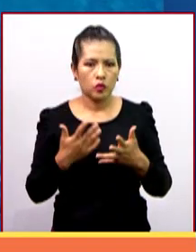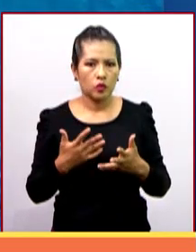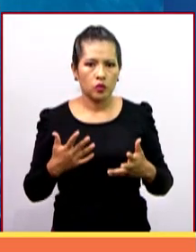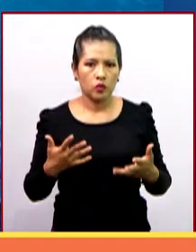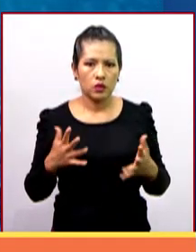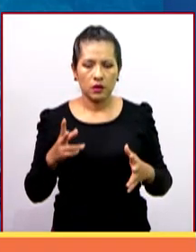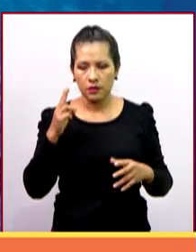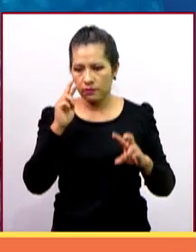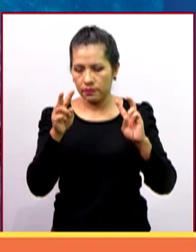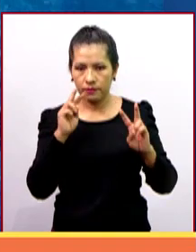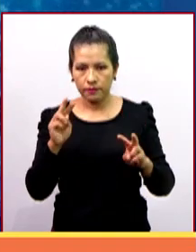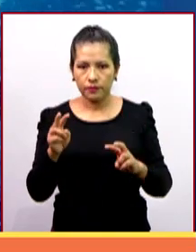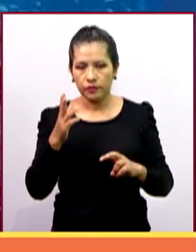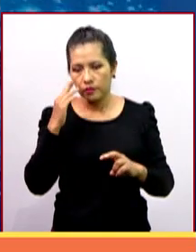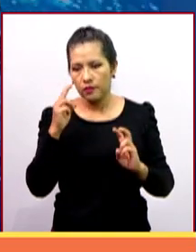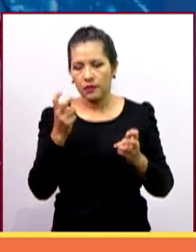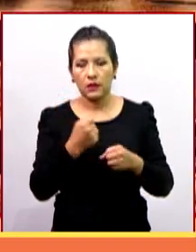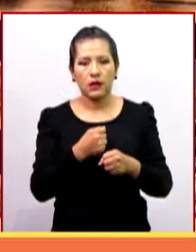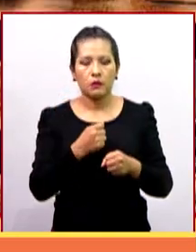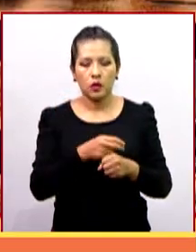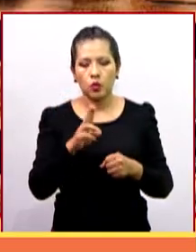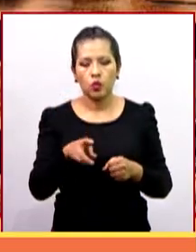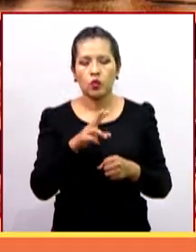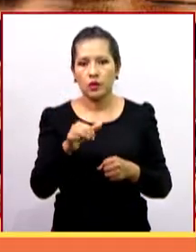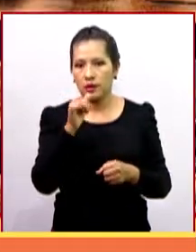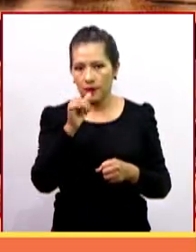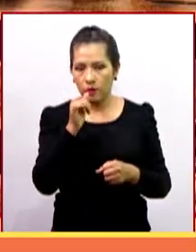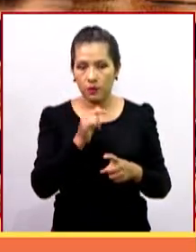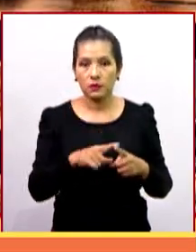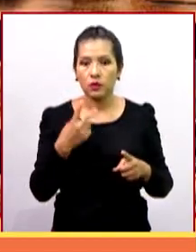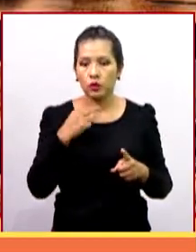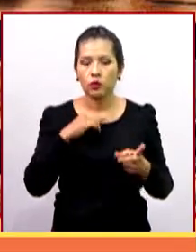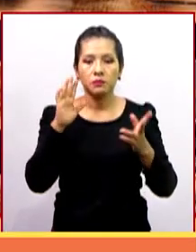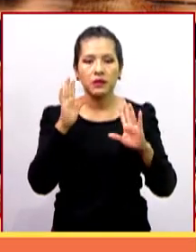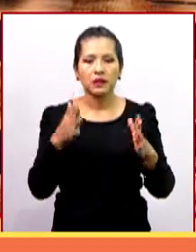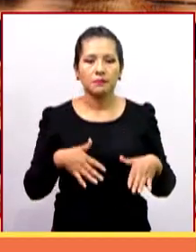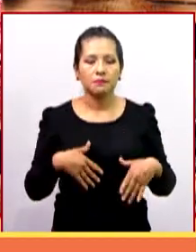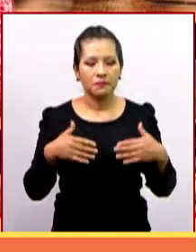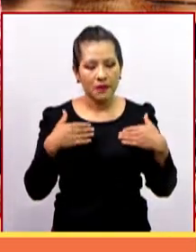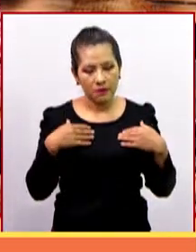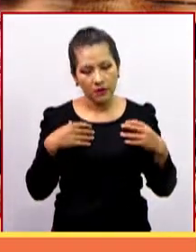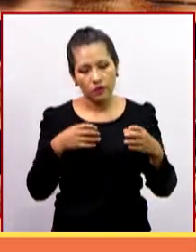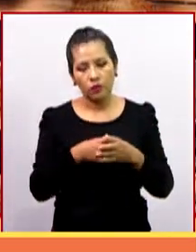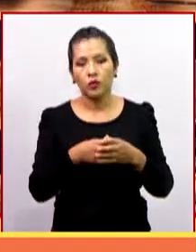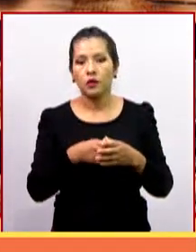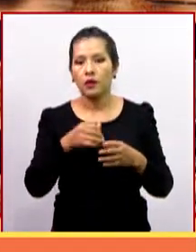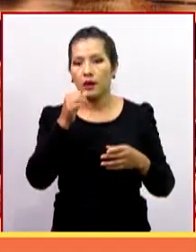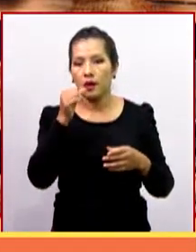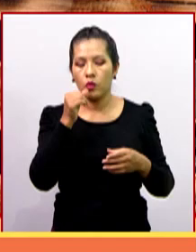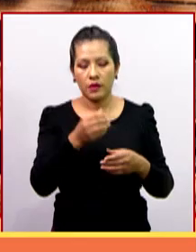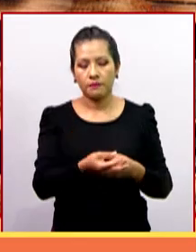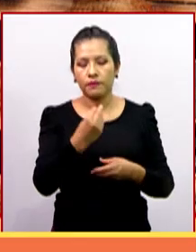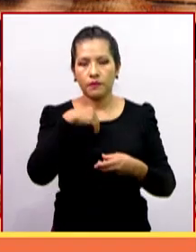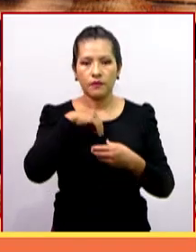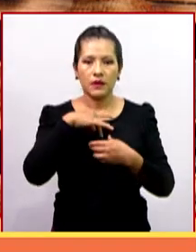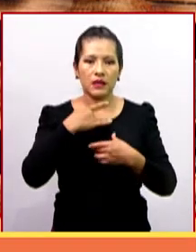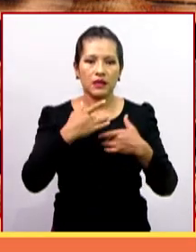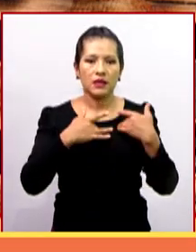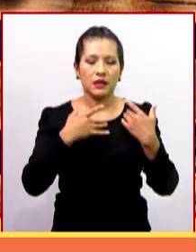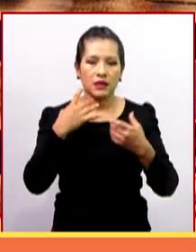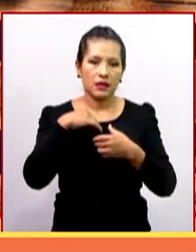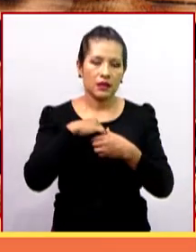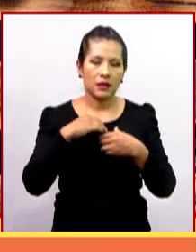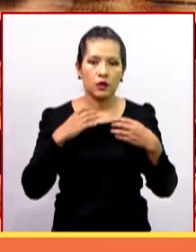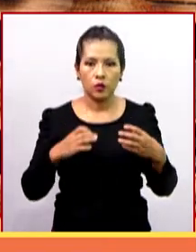con usar el agua. Para nosotros ha sido como vivir el agua dentro de nuestro cuerpo, vivir lo